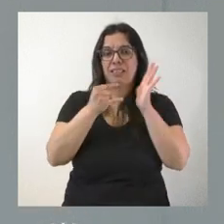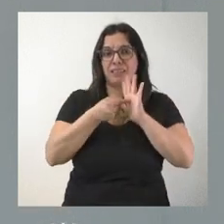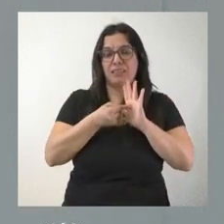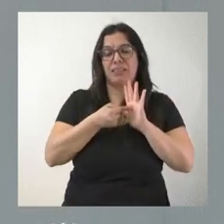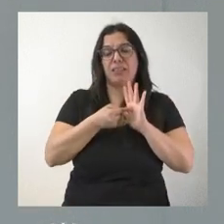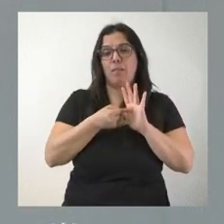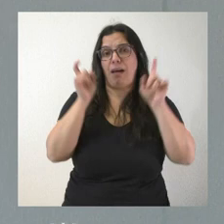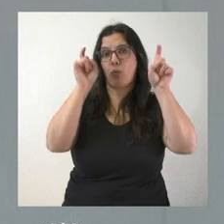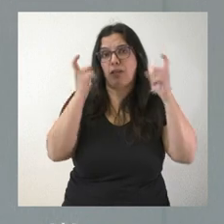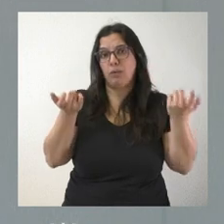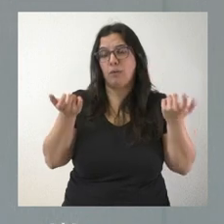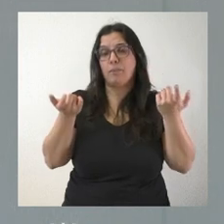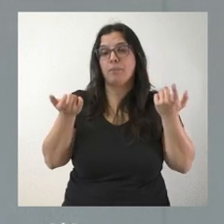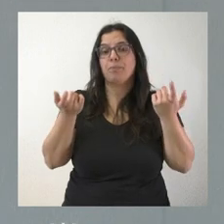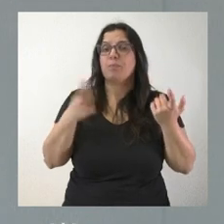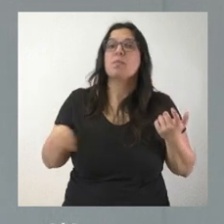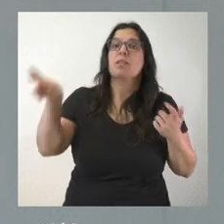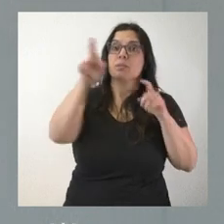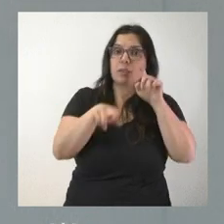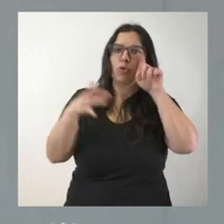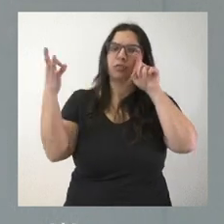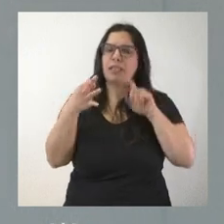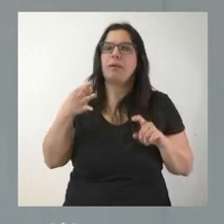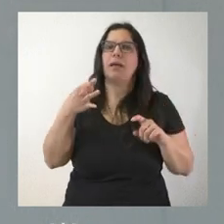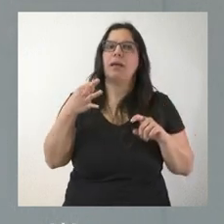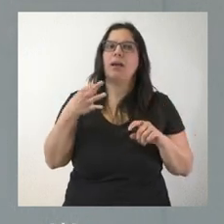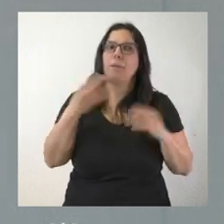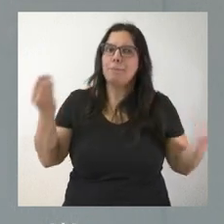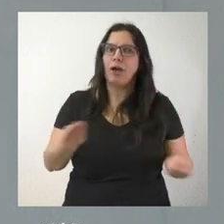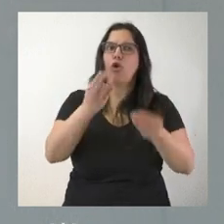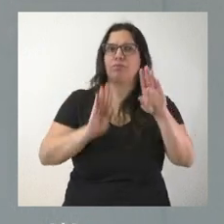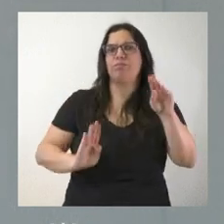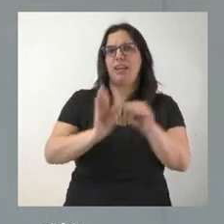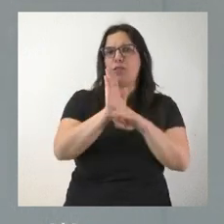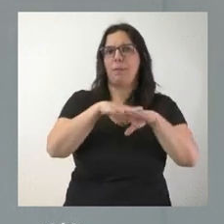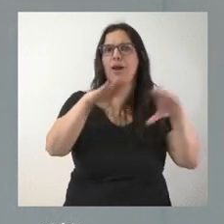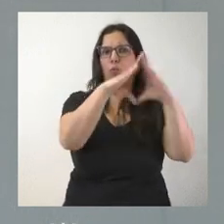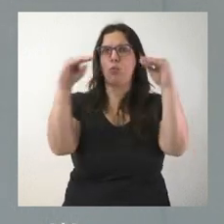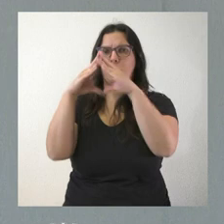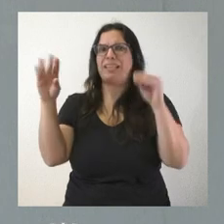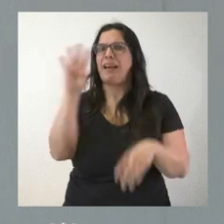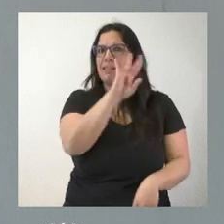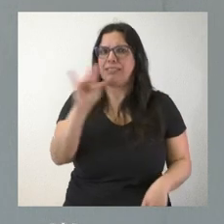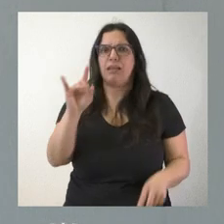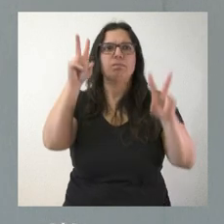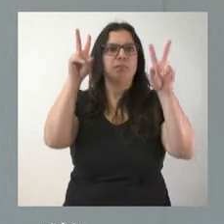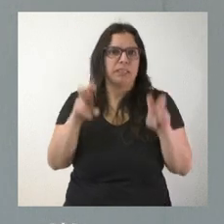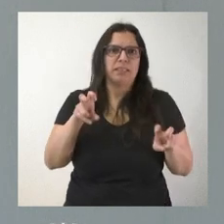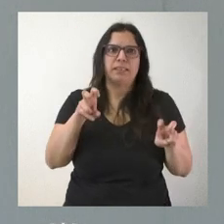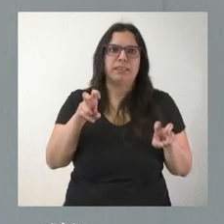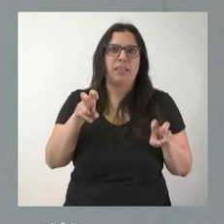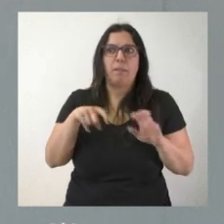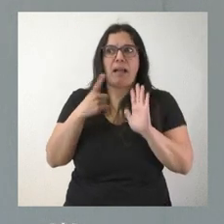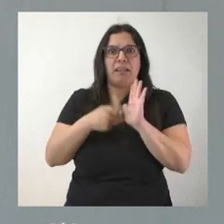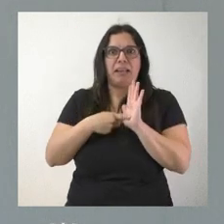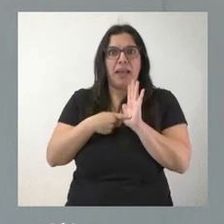educativo insistimos en que se debe mejorar la financiación de las universidades a por el que tampoco la ley